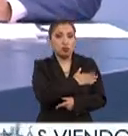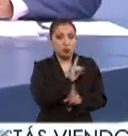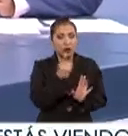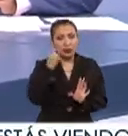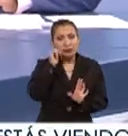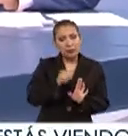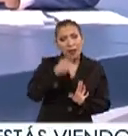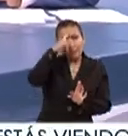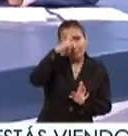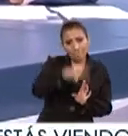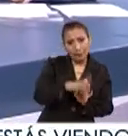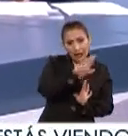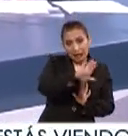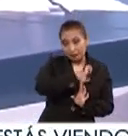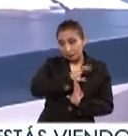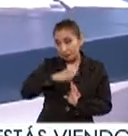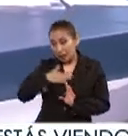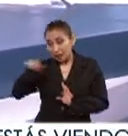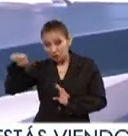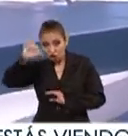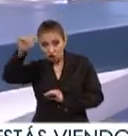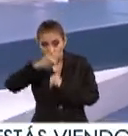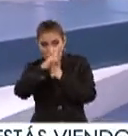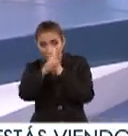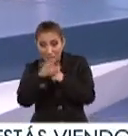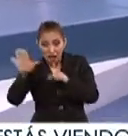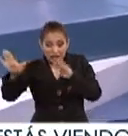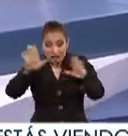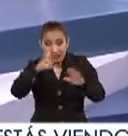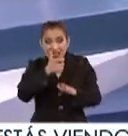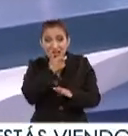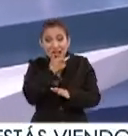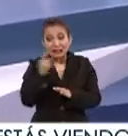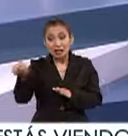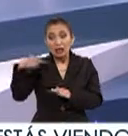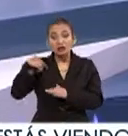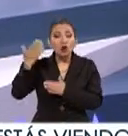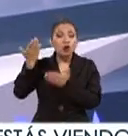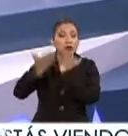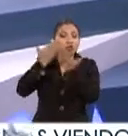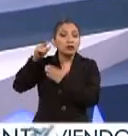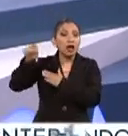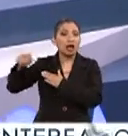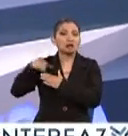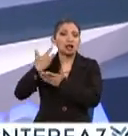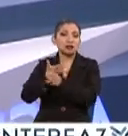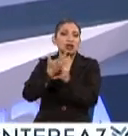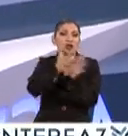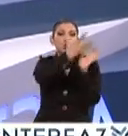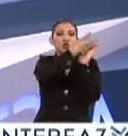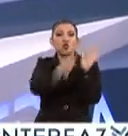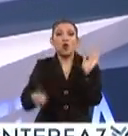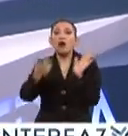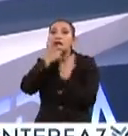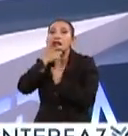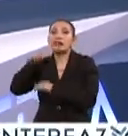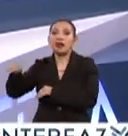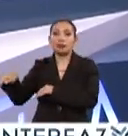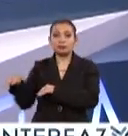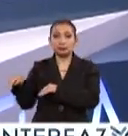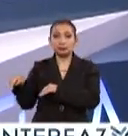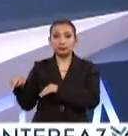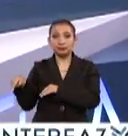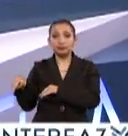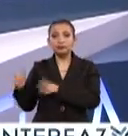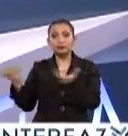normalmente, tanto en México como en España, como en muchos países, el inglés que se ofrece es el inglés que emana de Estados Unidos o de Reino Unido.